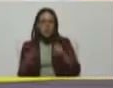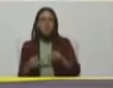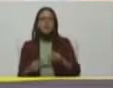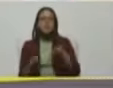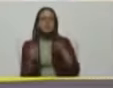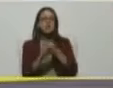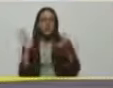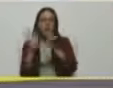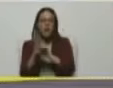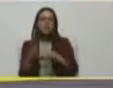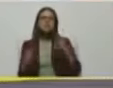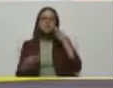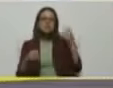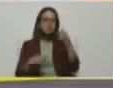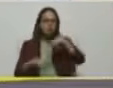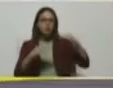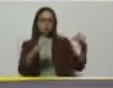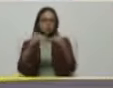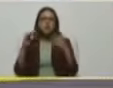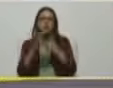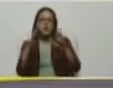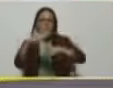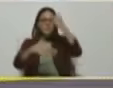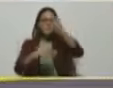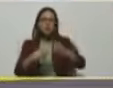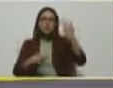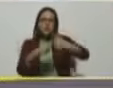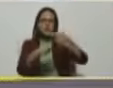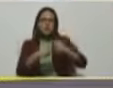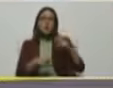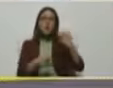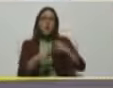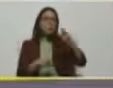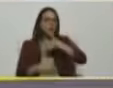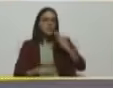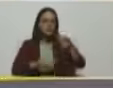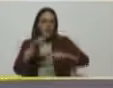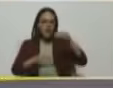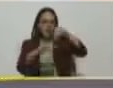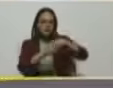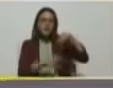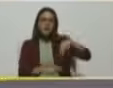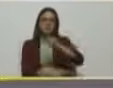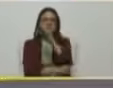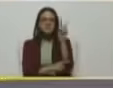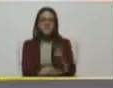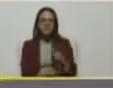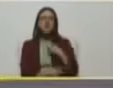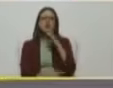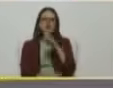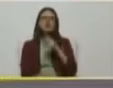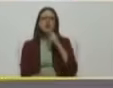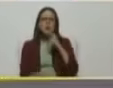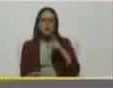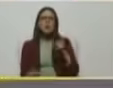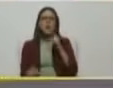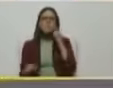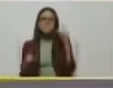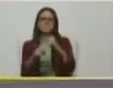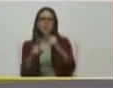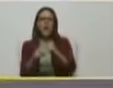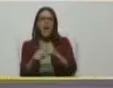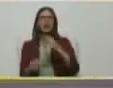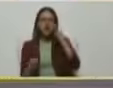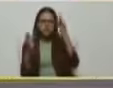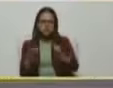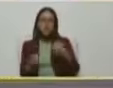tranquilidad de este país para todos los proyectos de petróleo y el gas que ustedes quieran desarrollar aquí. Soy hombre de palabra, juego